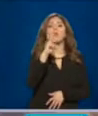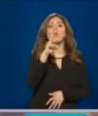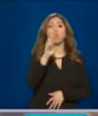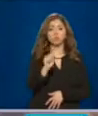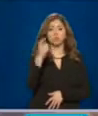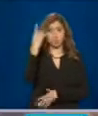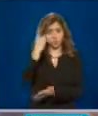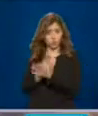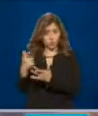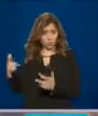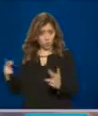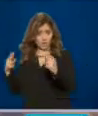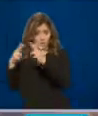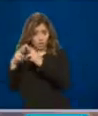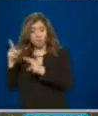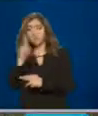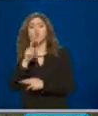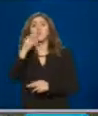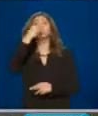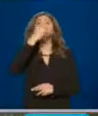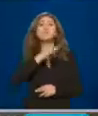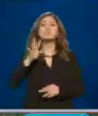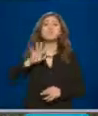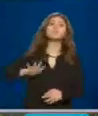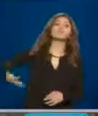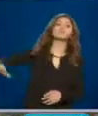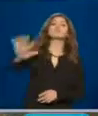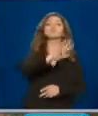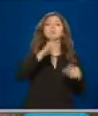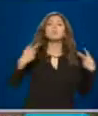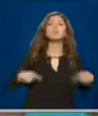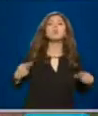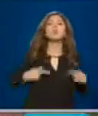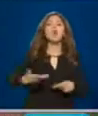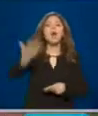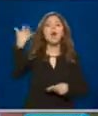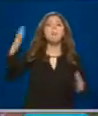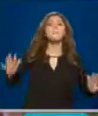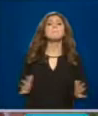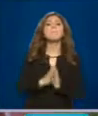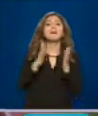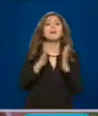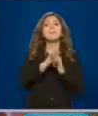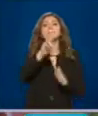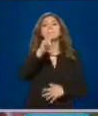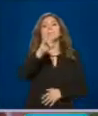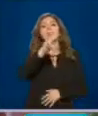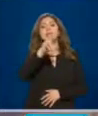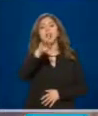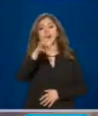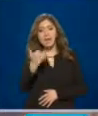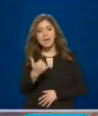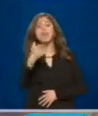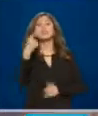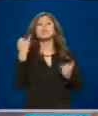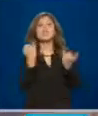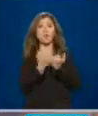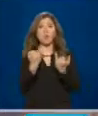religiosa, sino una fiesta civil donde participaba el virrey. Incluso después de la independencia participaban